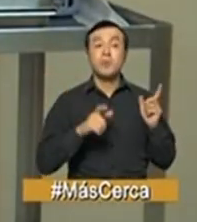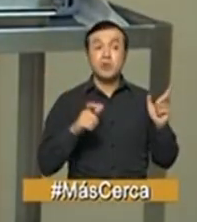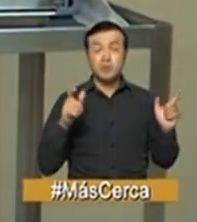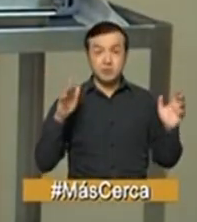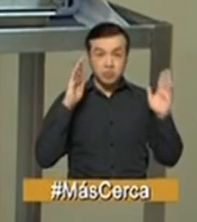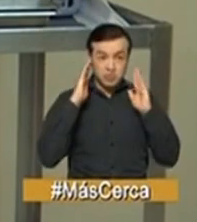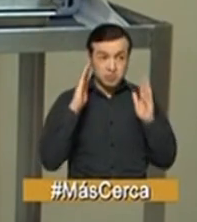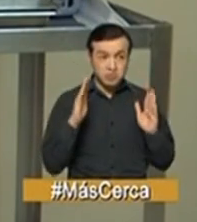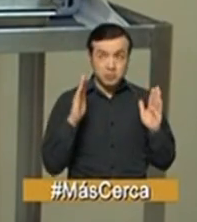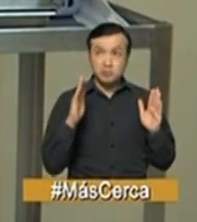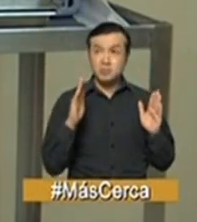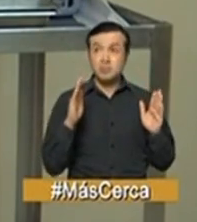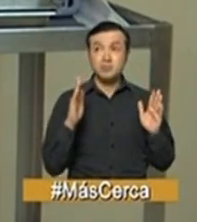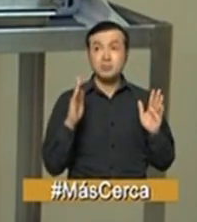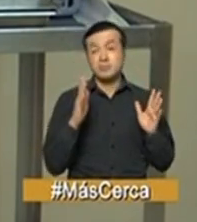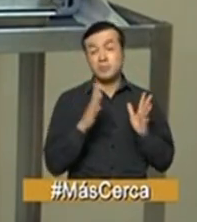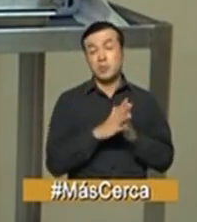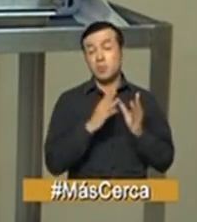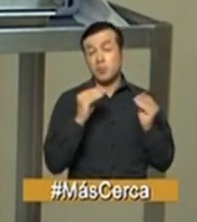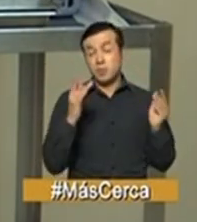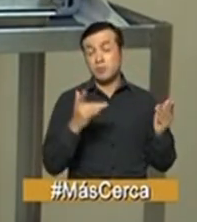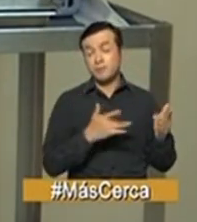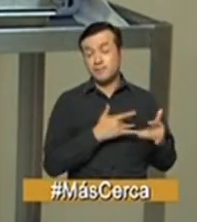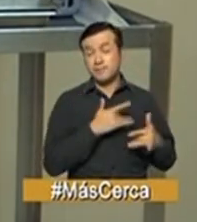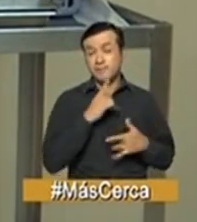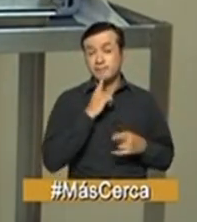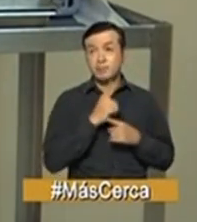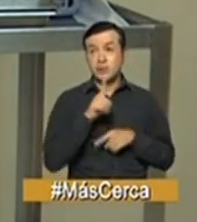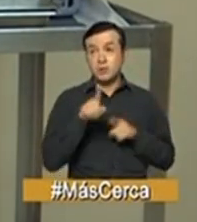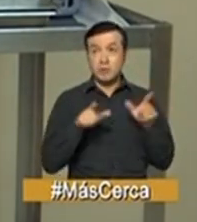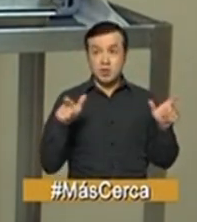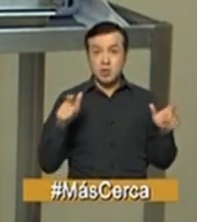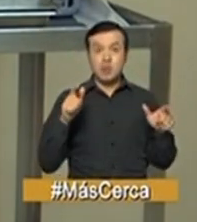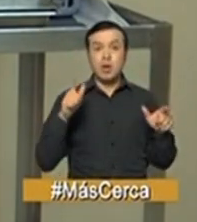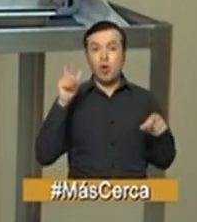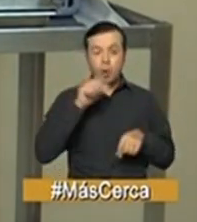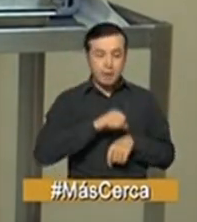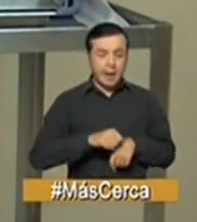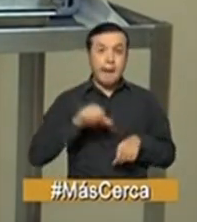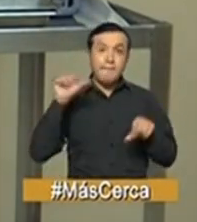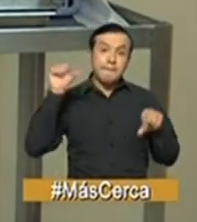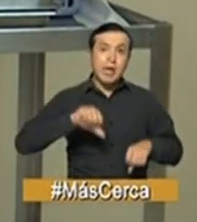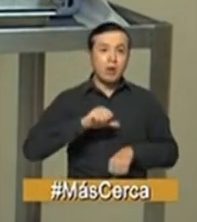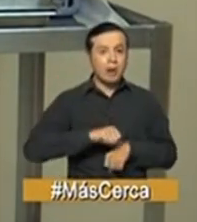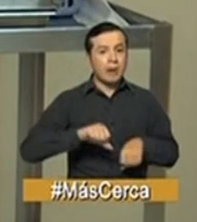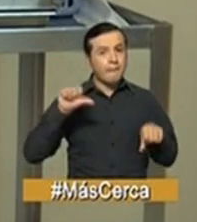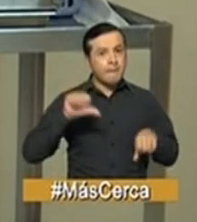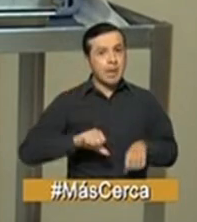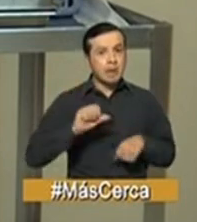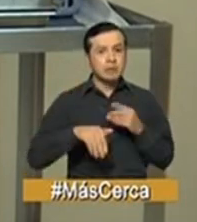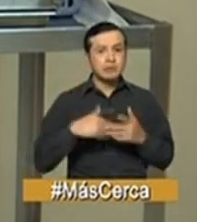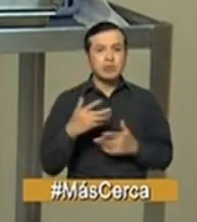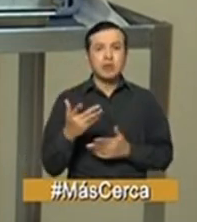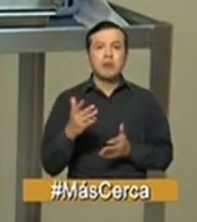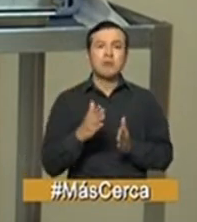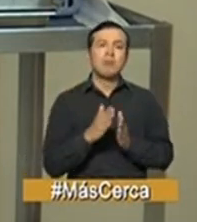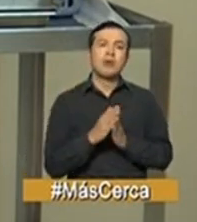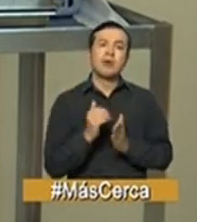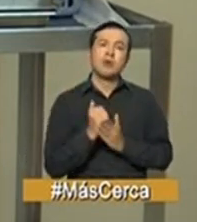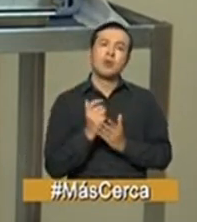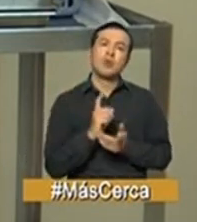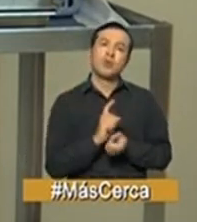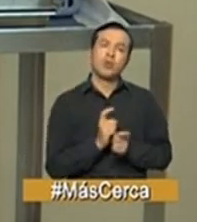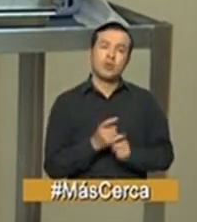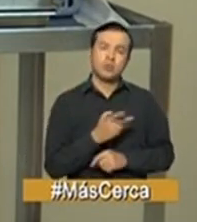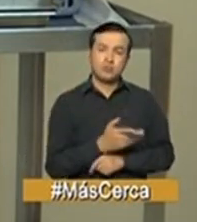visto, pero lamentablemente pacientes con secuelas de un procedimiento realizado por un profesional no